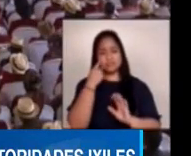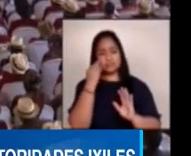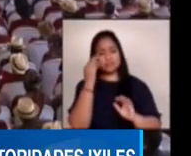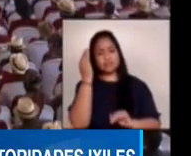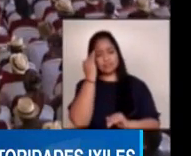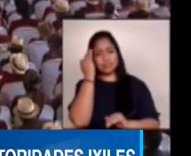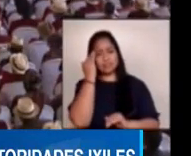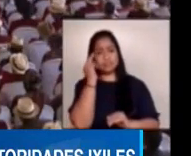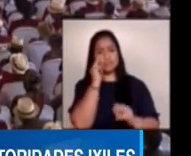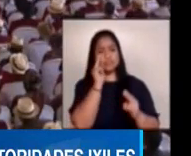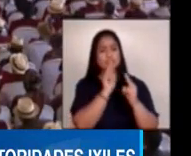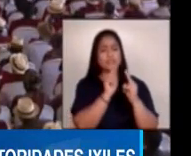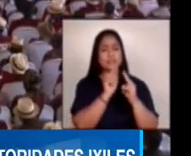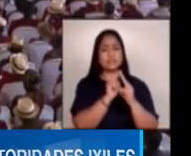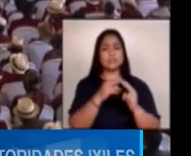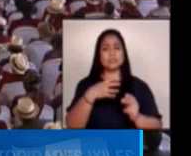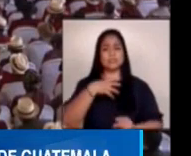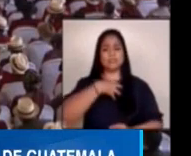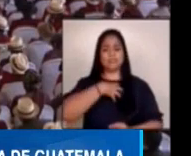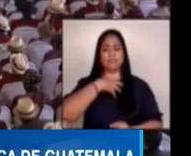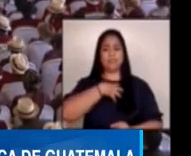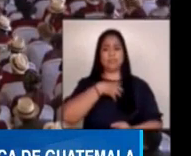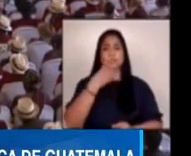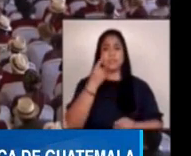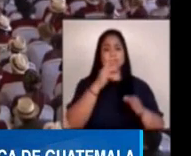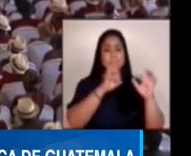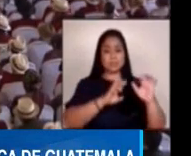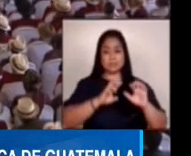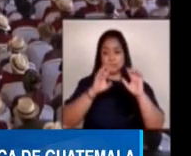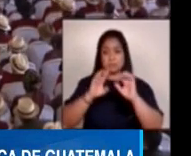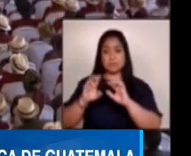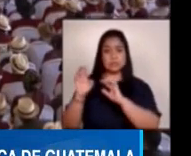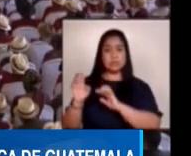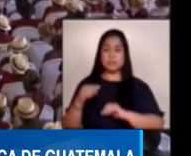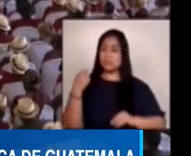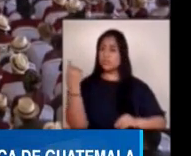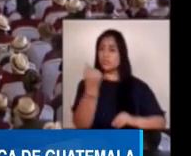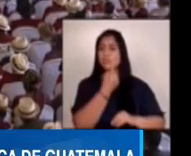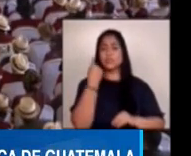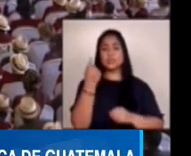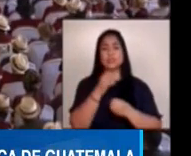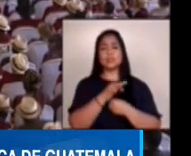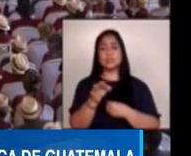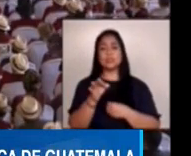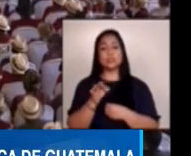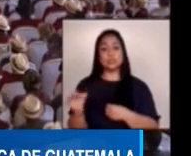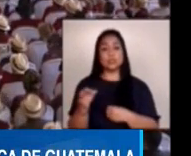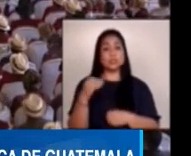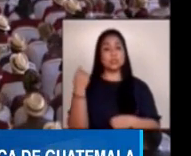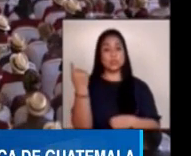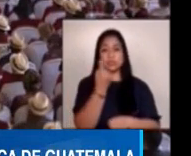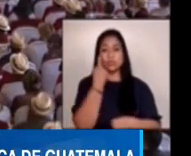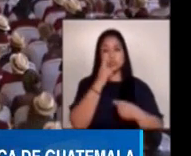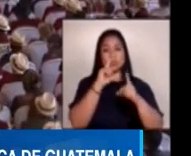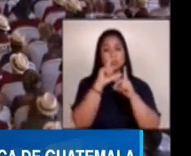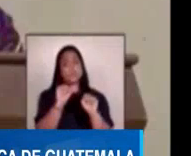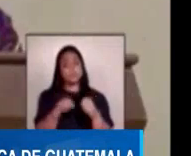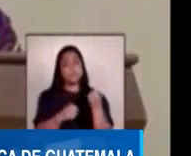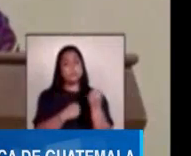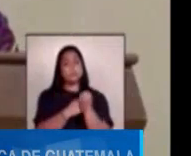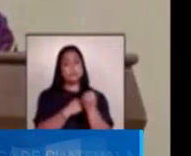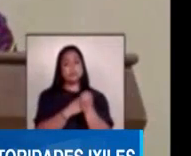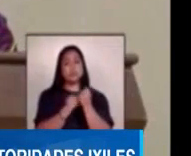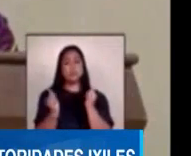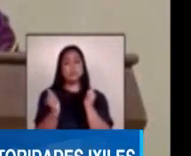dignidad inherente de todas las personas de todos los pueblos de todas las culturas que